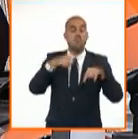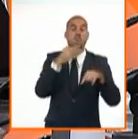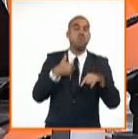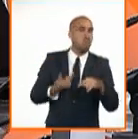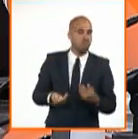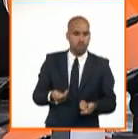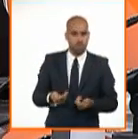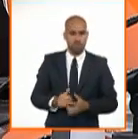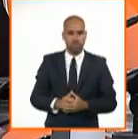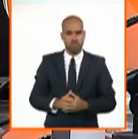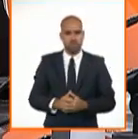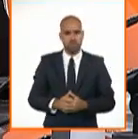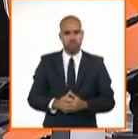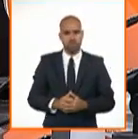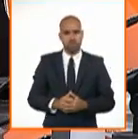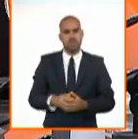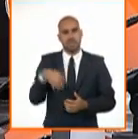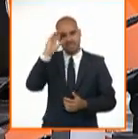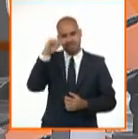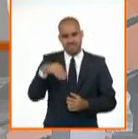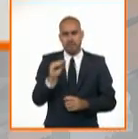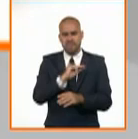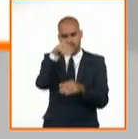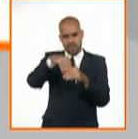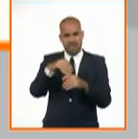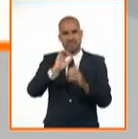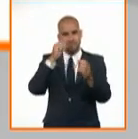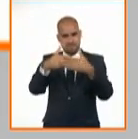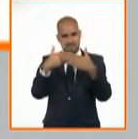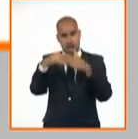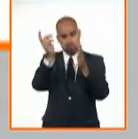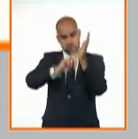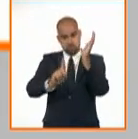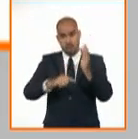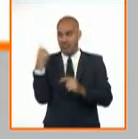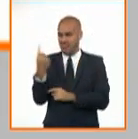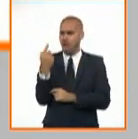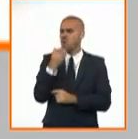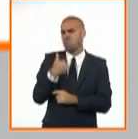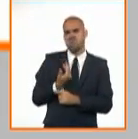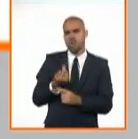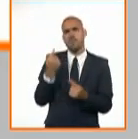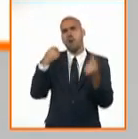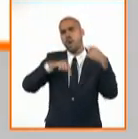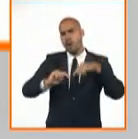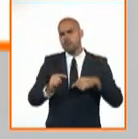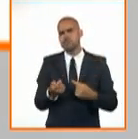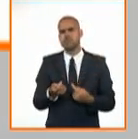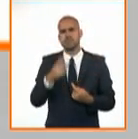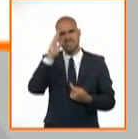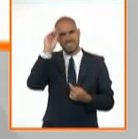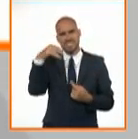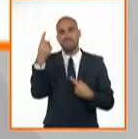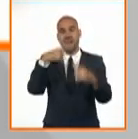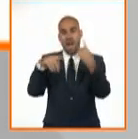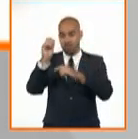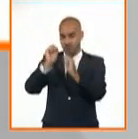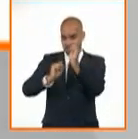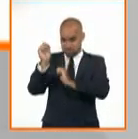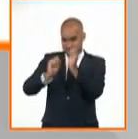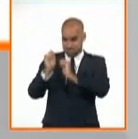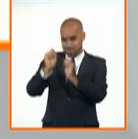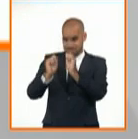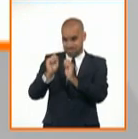el sistema eléctrico nacional y el estado en que hoy pues tenemos plantas activas y plantas inactivas